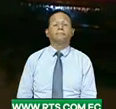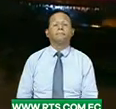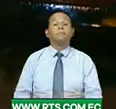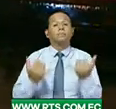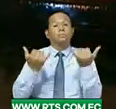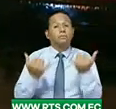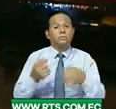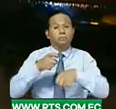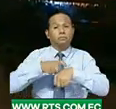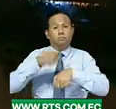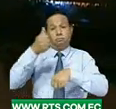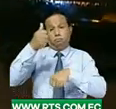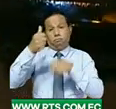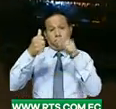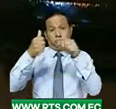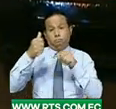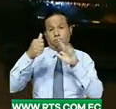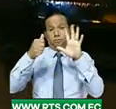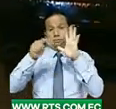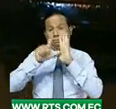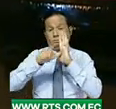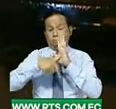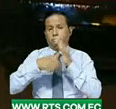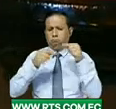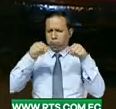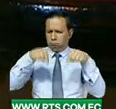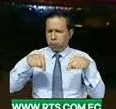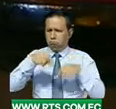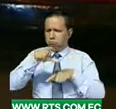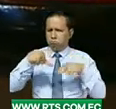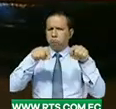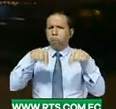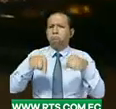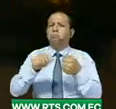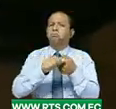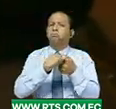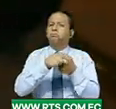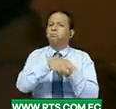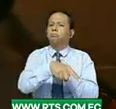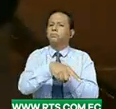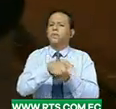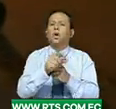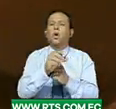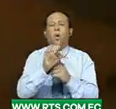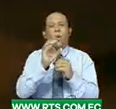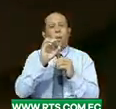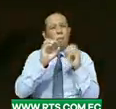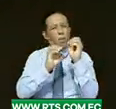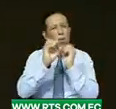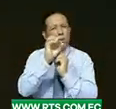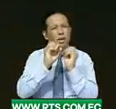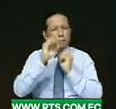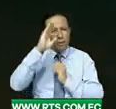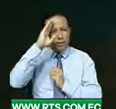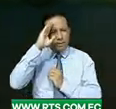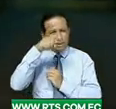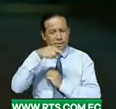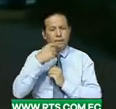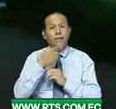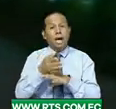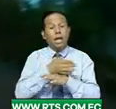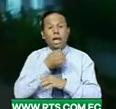Y cuando son las 22:05, nos encontramos aquí al pie de la unidad de policía comunitaria que, como les comentaba en la